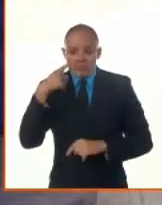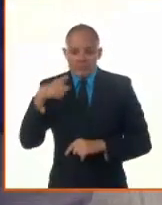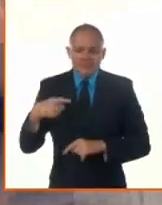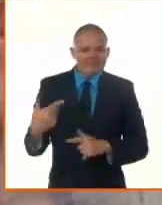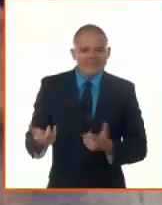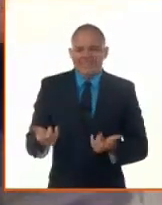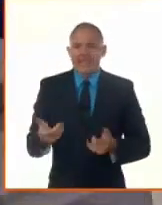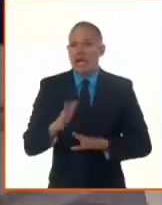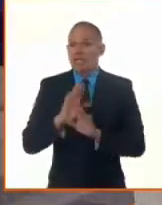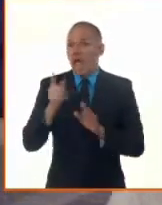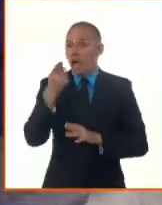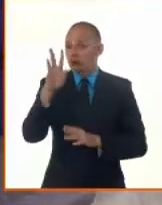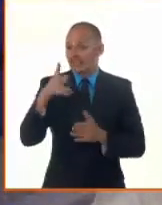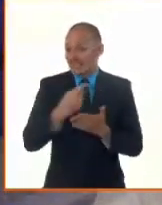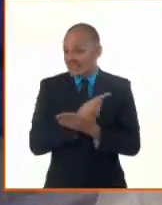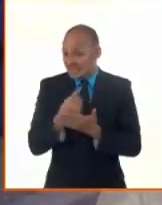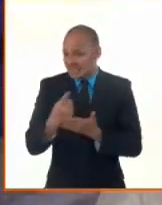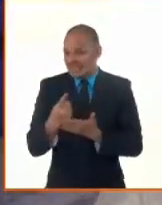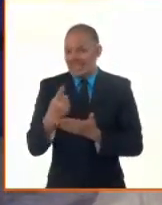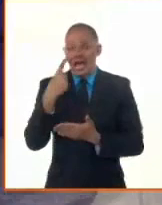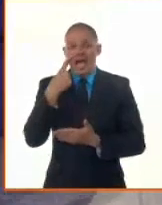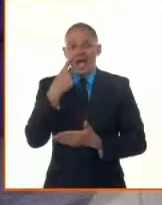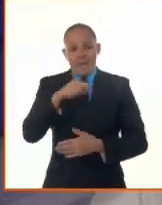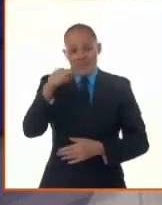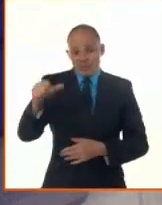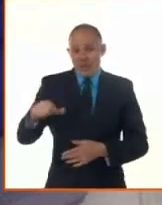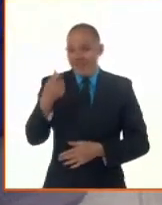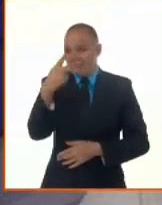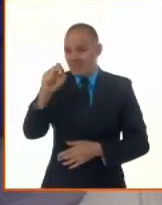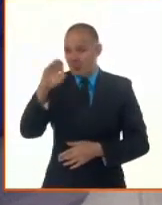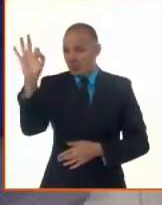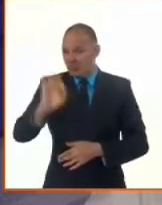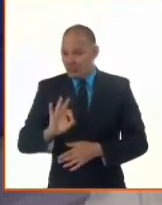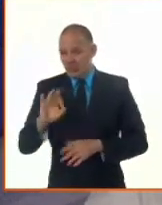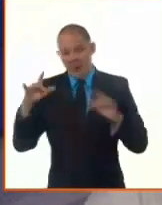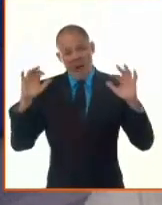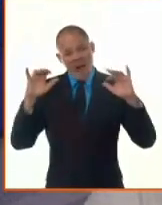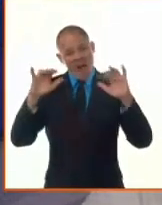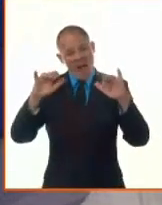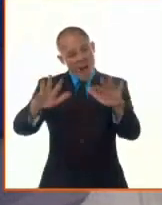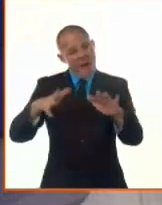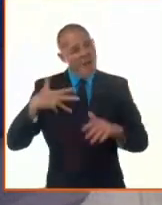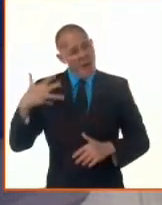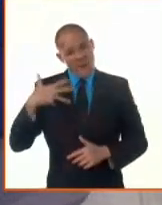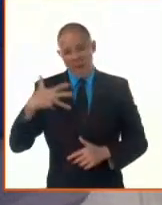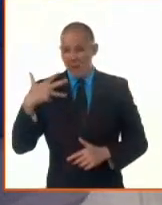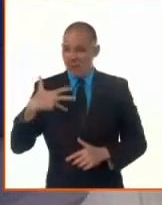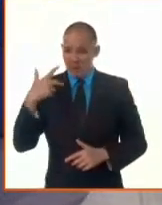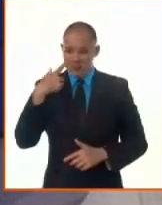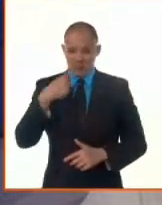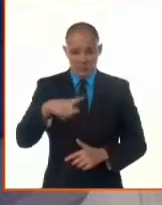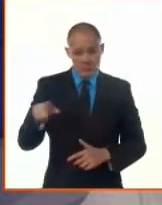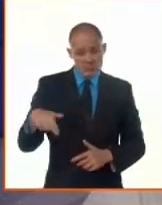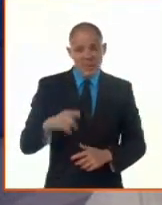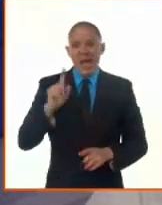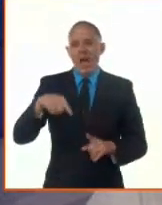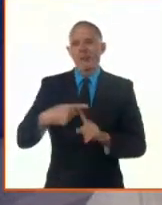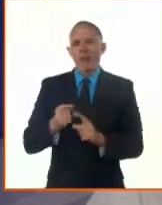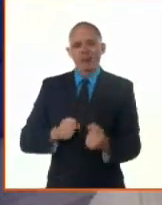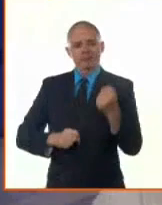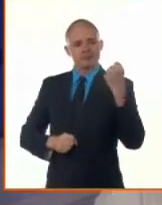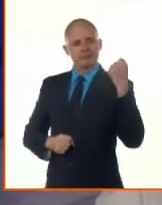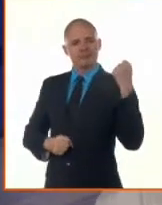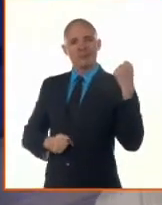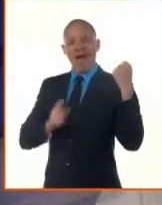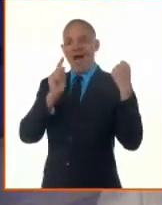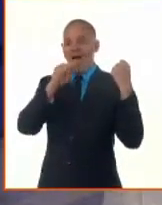dije son 14 semanas en la calle más del 20% de la producción y lo más interesante en los reservistas del ejército hay